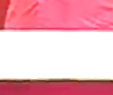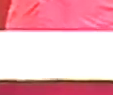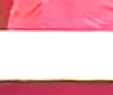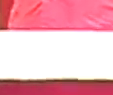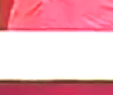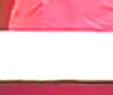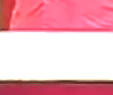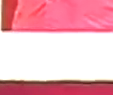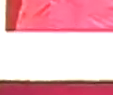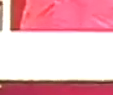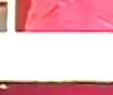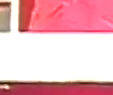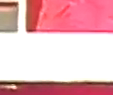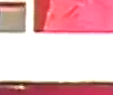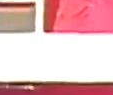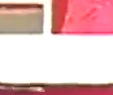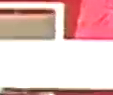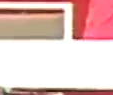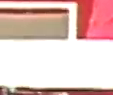encuentro.